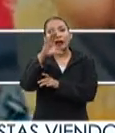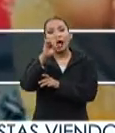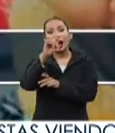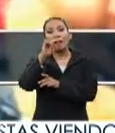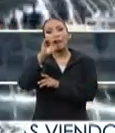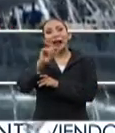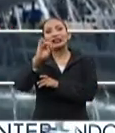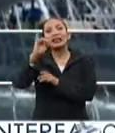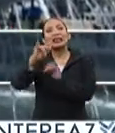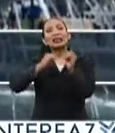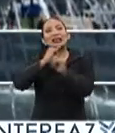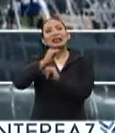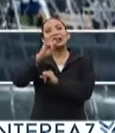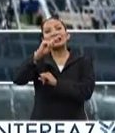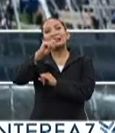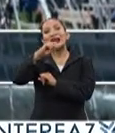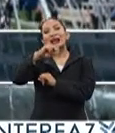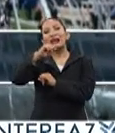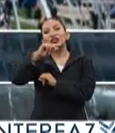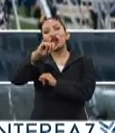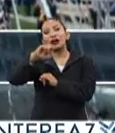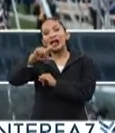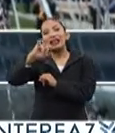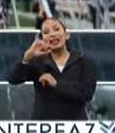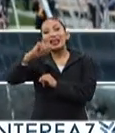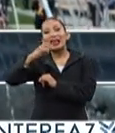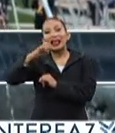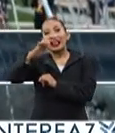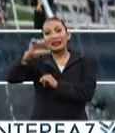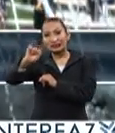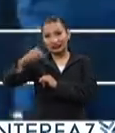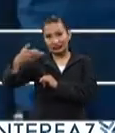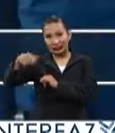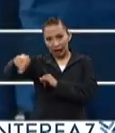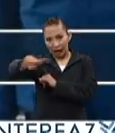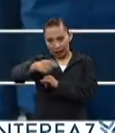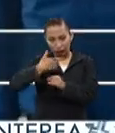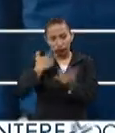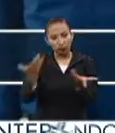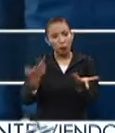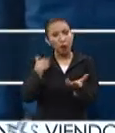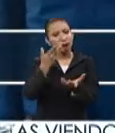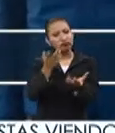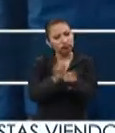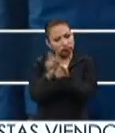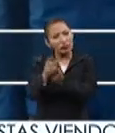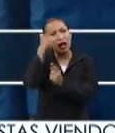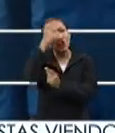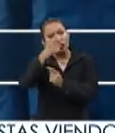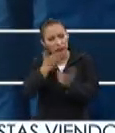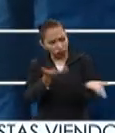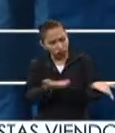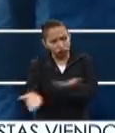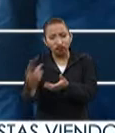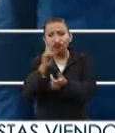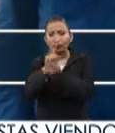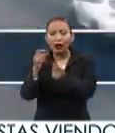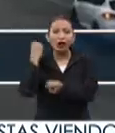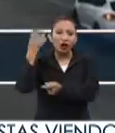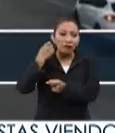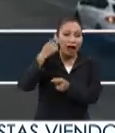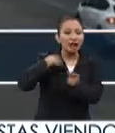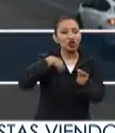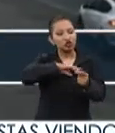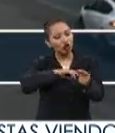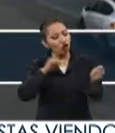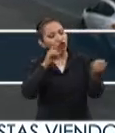International English. Okay. Nos daba muchas oportunidades de socializar, salíamos a lo mejor a eventos nocturnos, conferencias